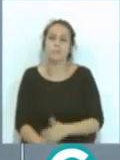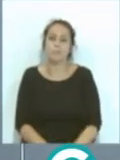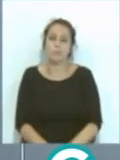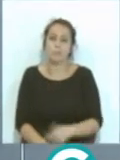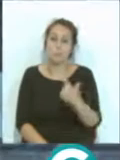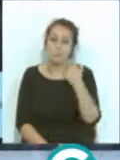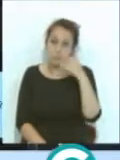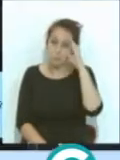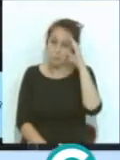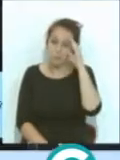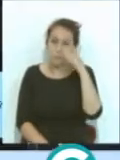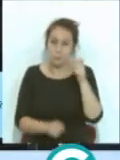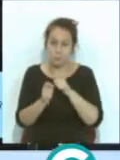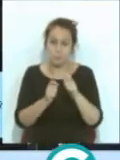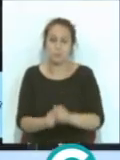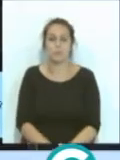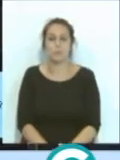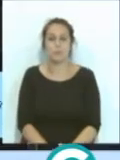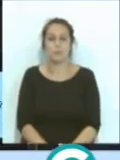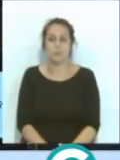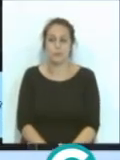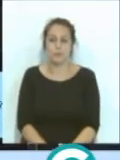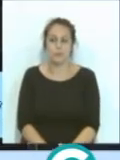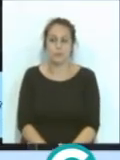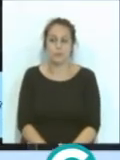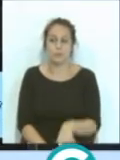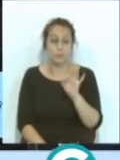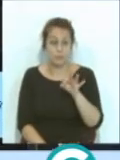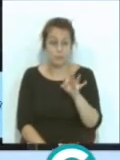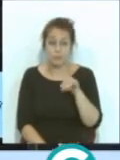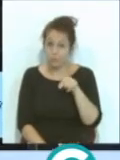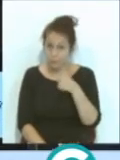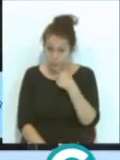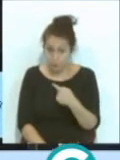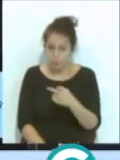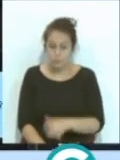Cervera. Vamos a escucharlo en rueda de prensa. Es cierto lo que dices,